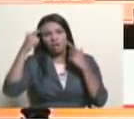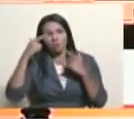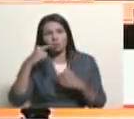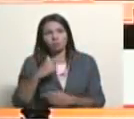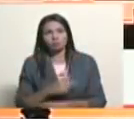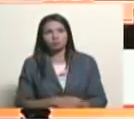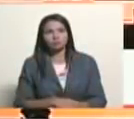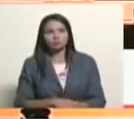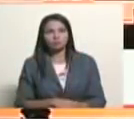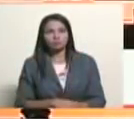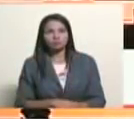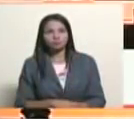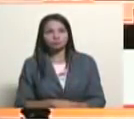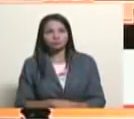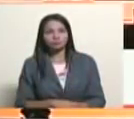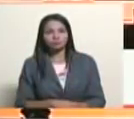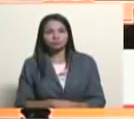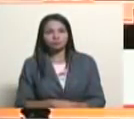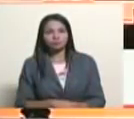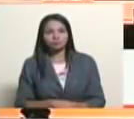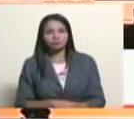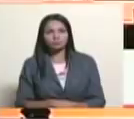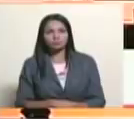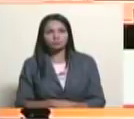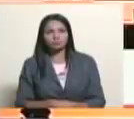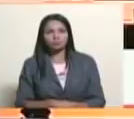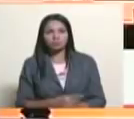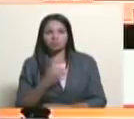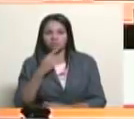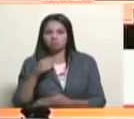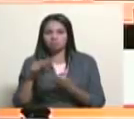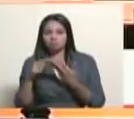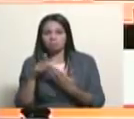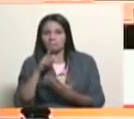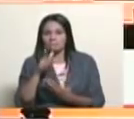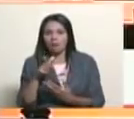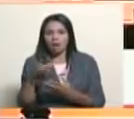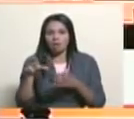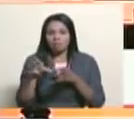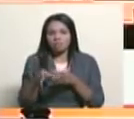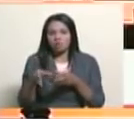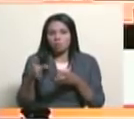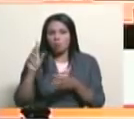minimalismo. El minimalismo es uno de los males del burocratismo.